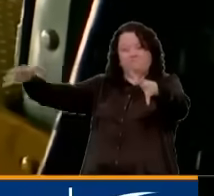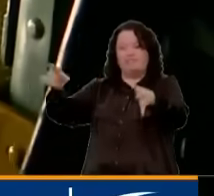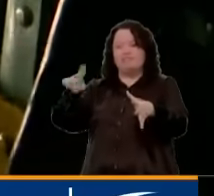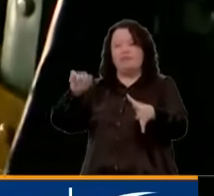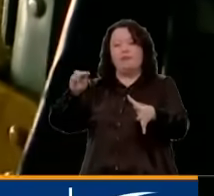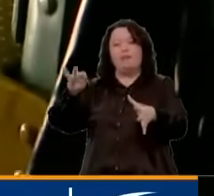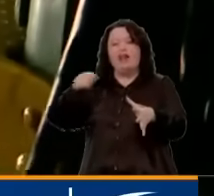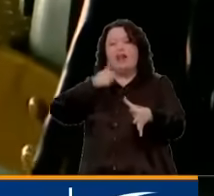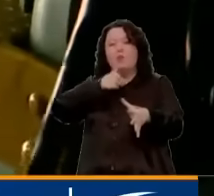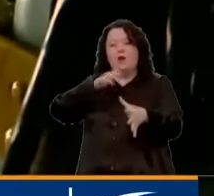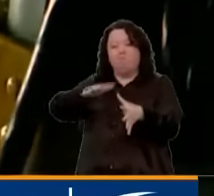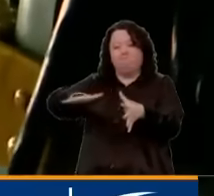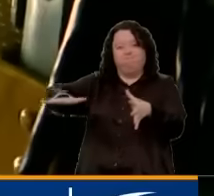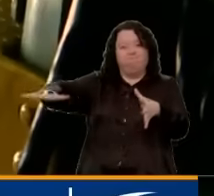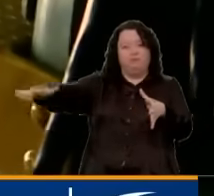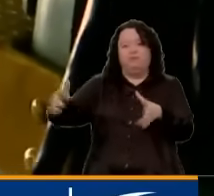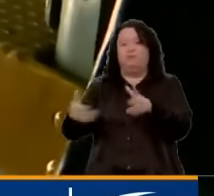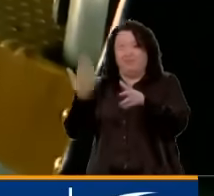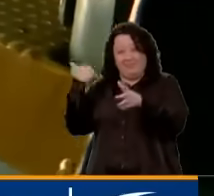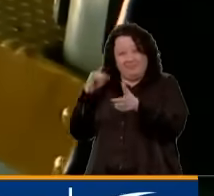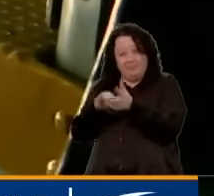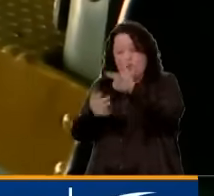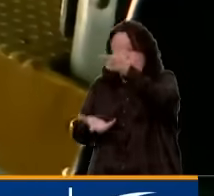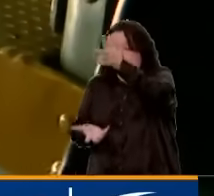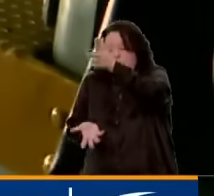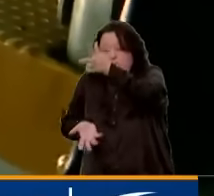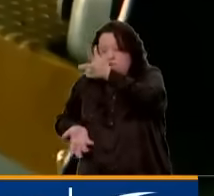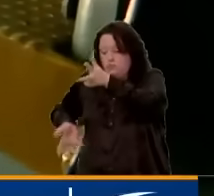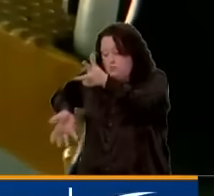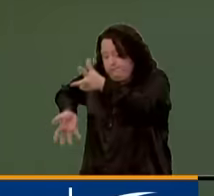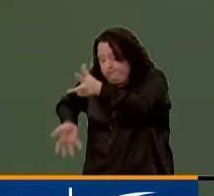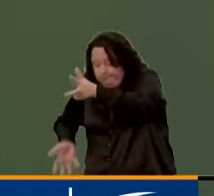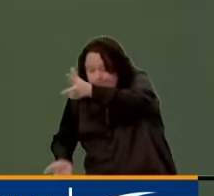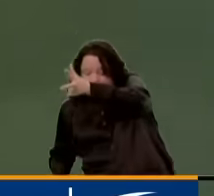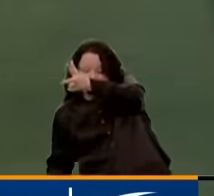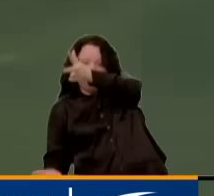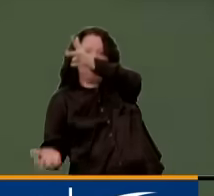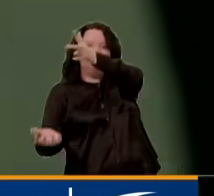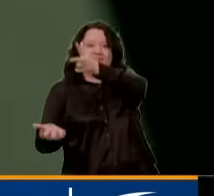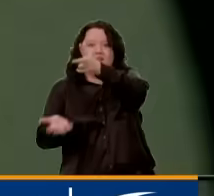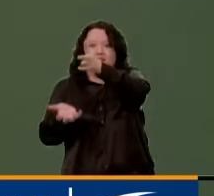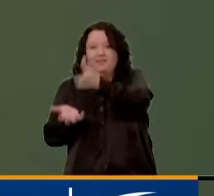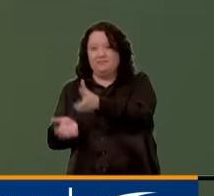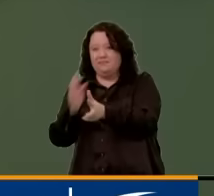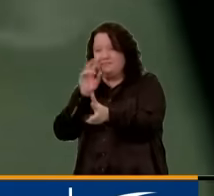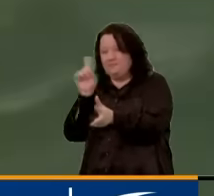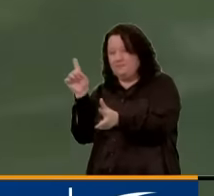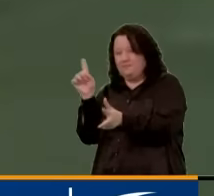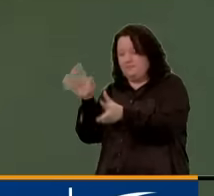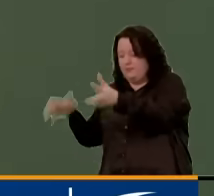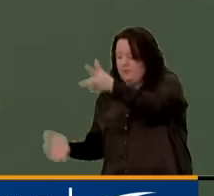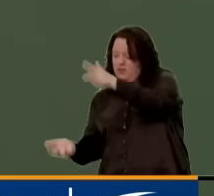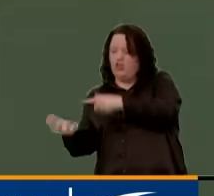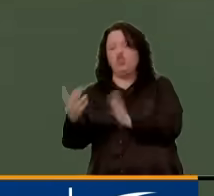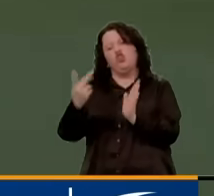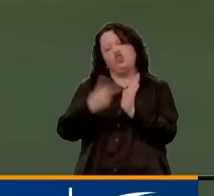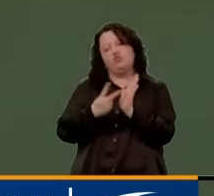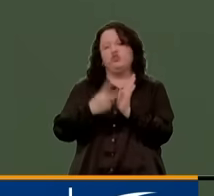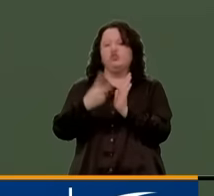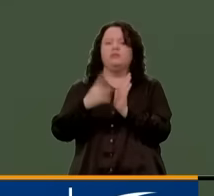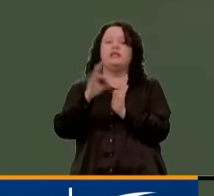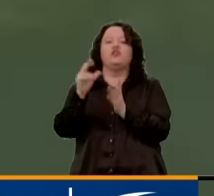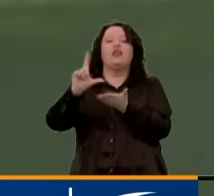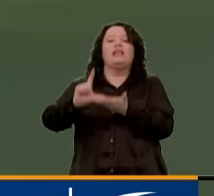Miguel, donde te comentamos, donde fuimos ahorita. Sumergimos el Bambi Bucket, tomamos las aproximadamente entre 2.000 a 2.500